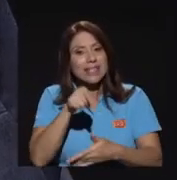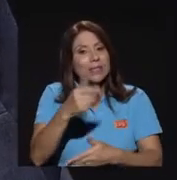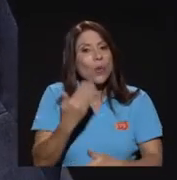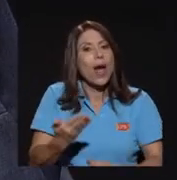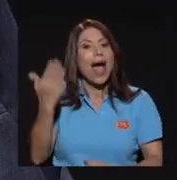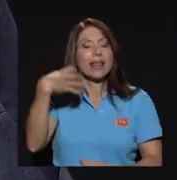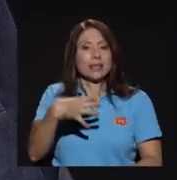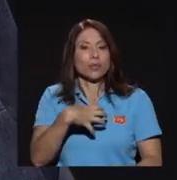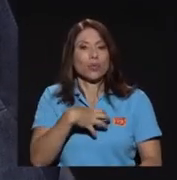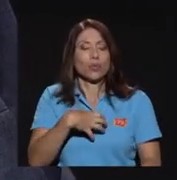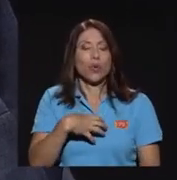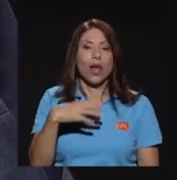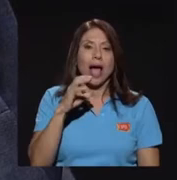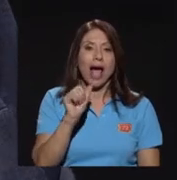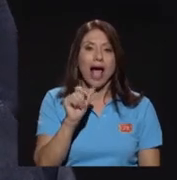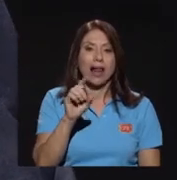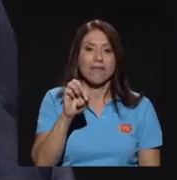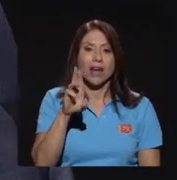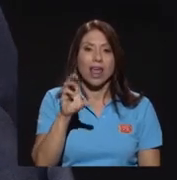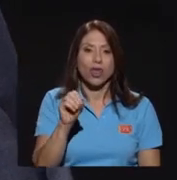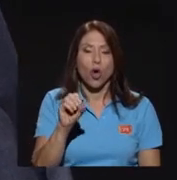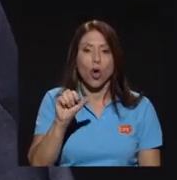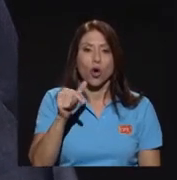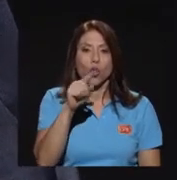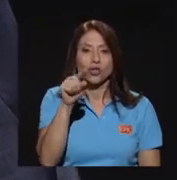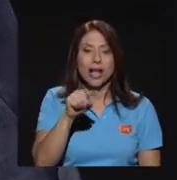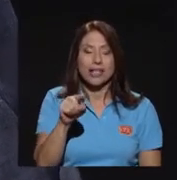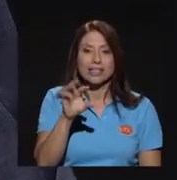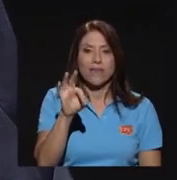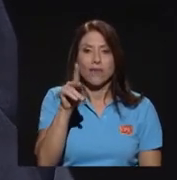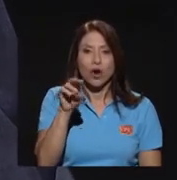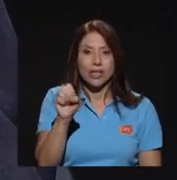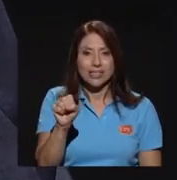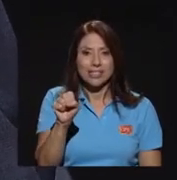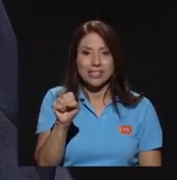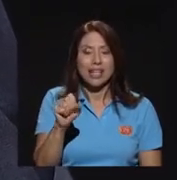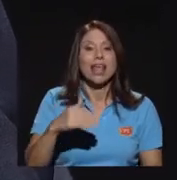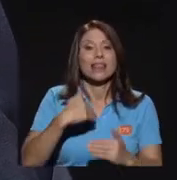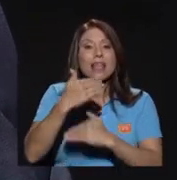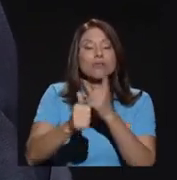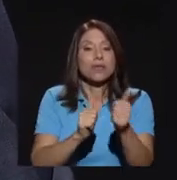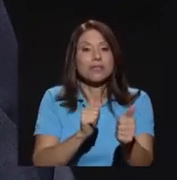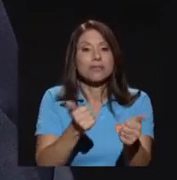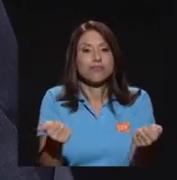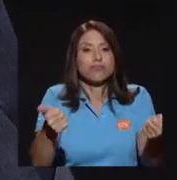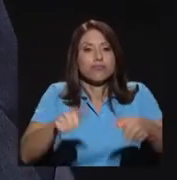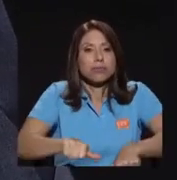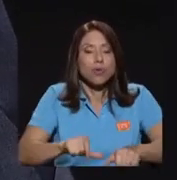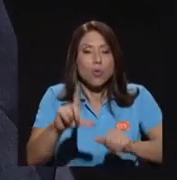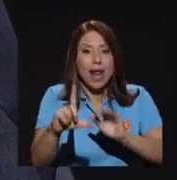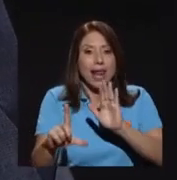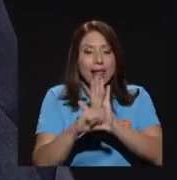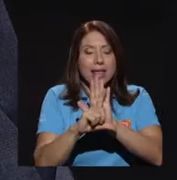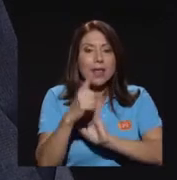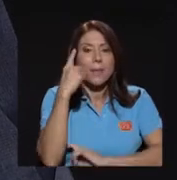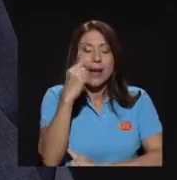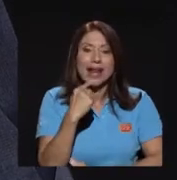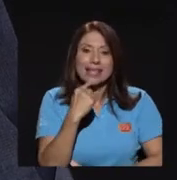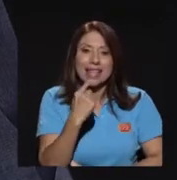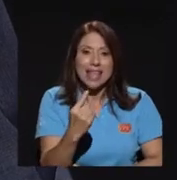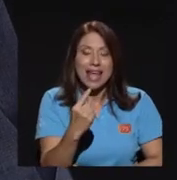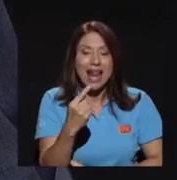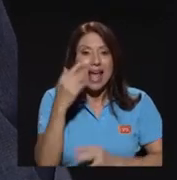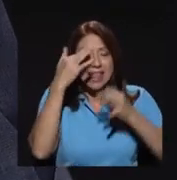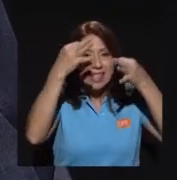flores y hubo que pasarle una ley para que se dijera que que la decisión de